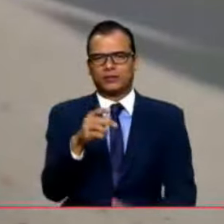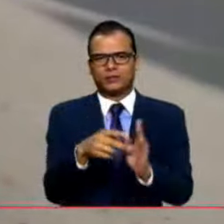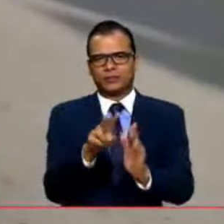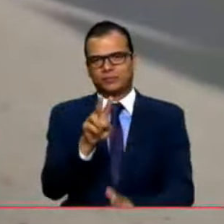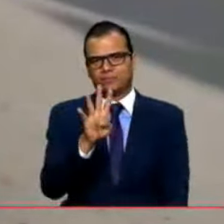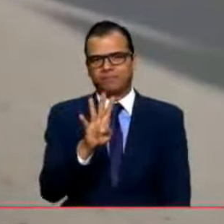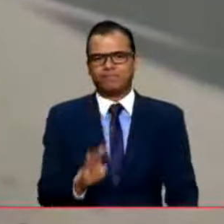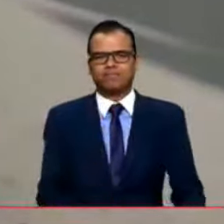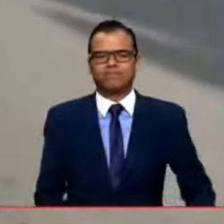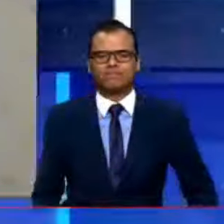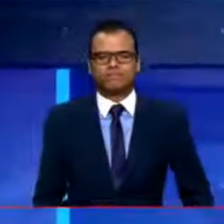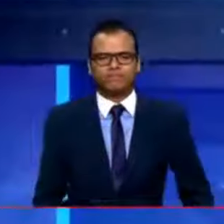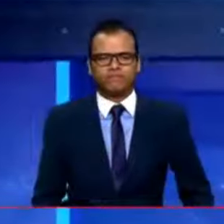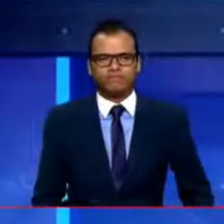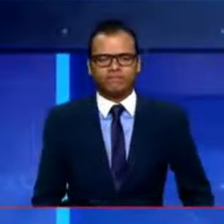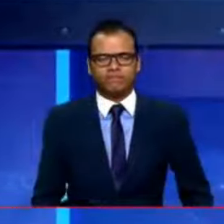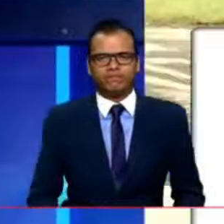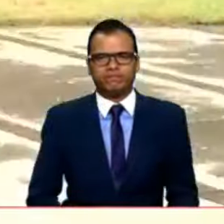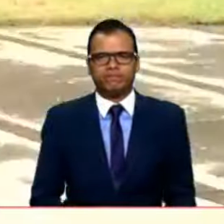2024.